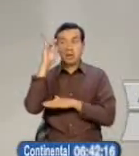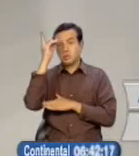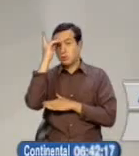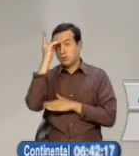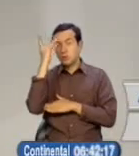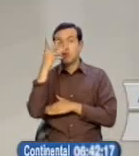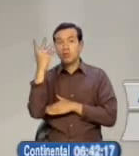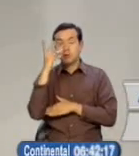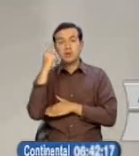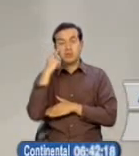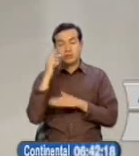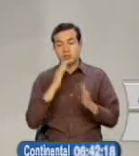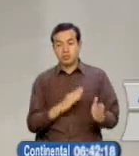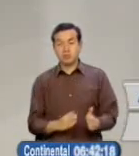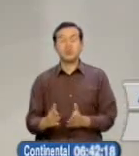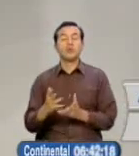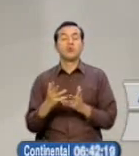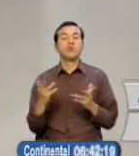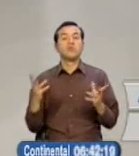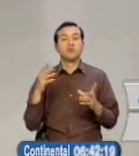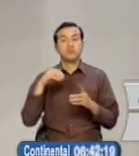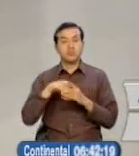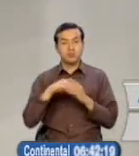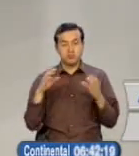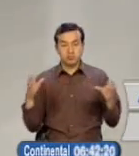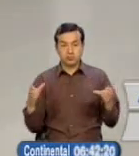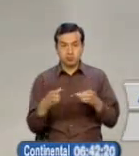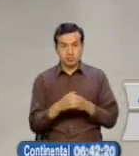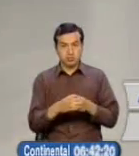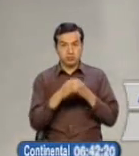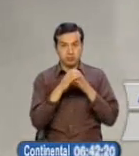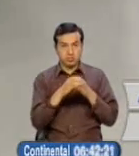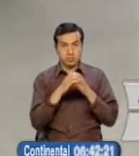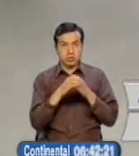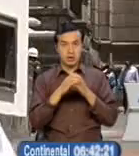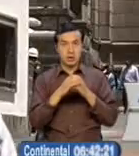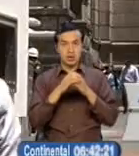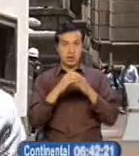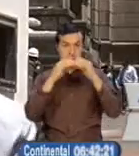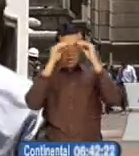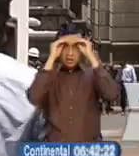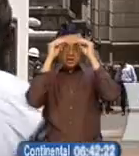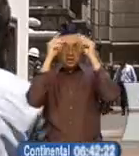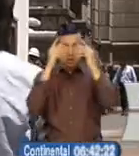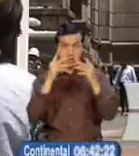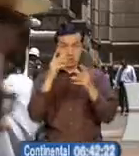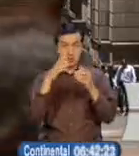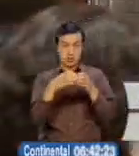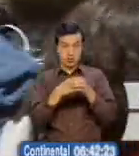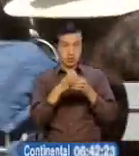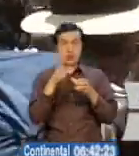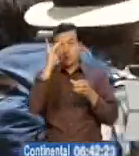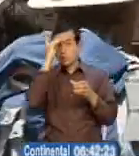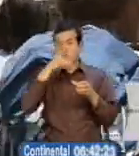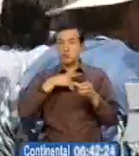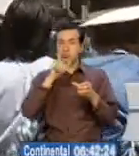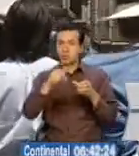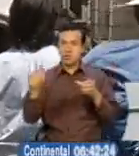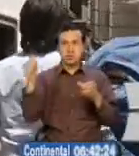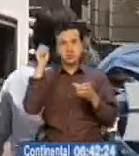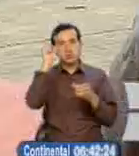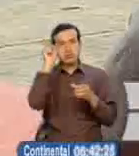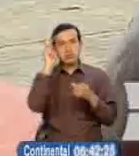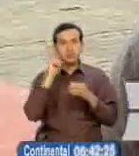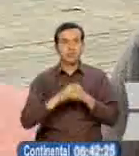deberá definirse y establecerse en la junta académica. Decisión que entre la ciudadanía genera